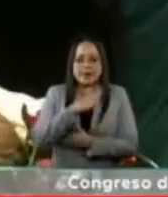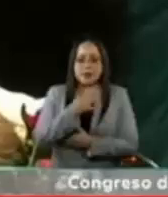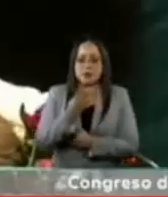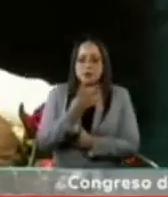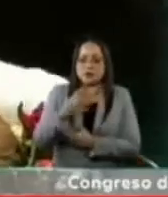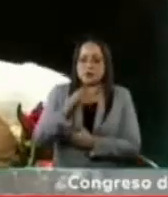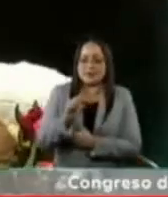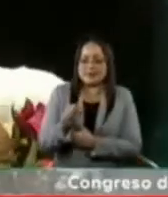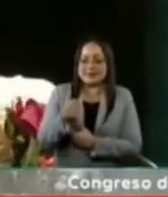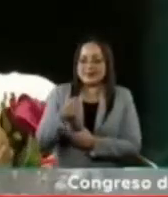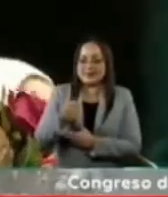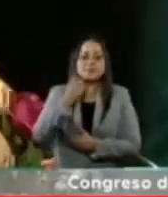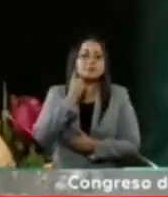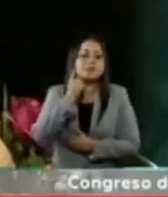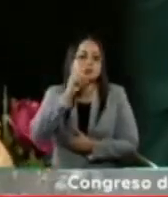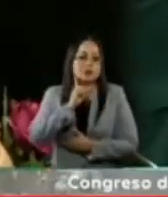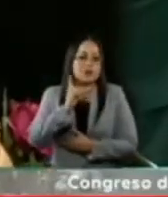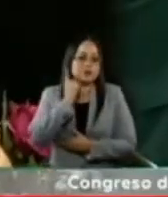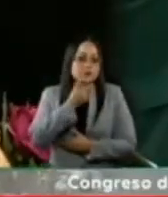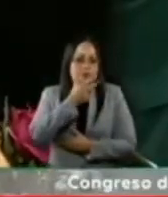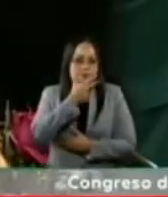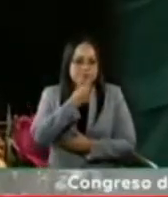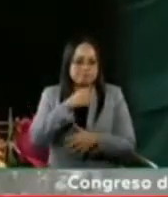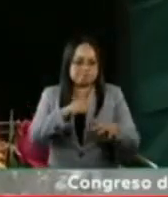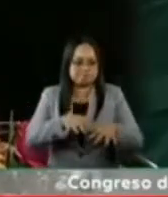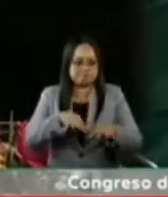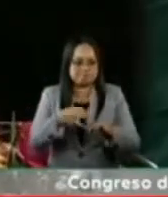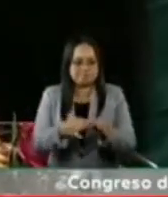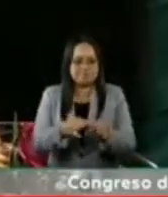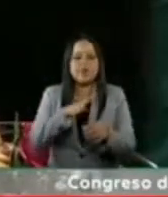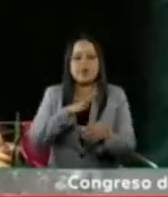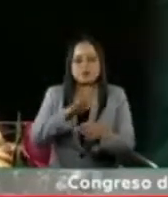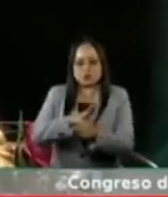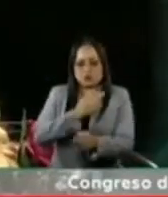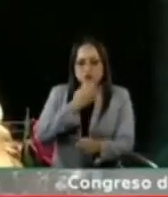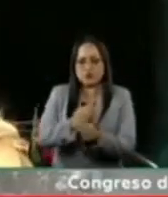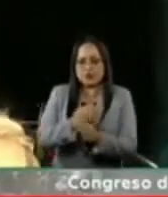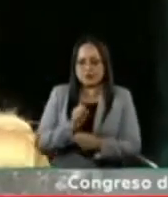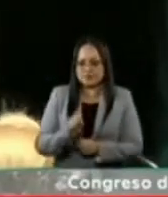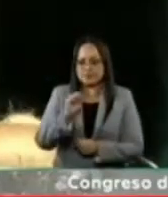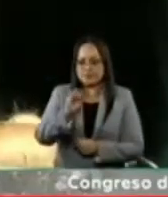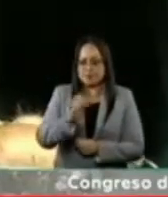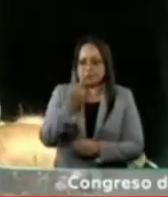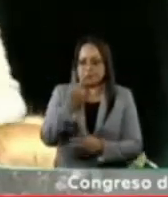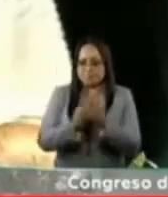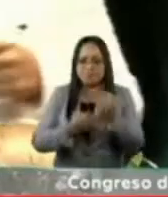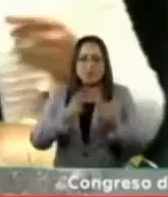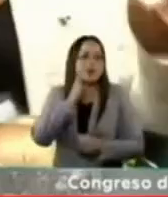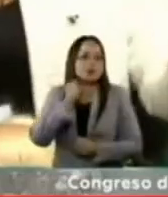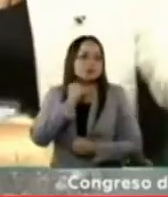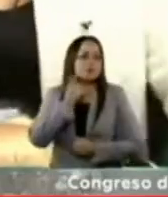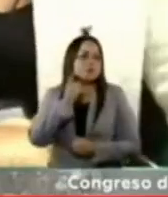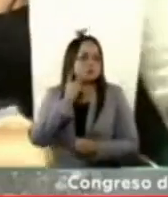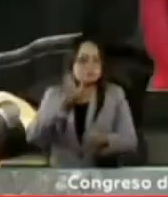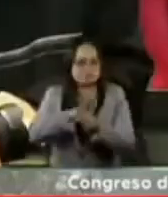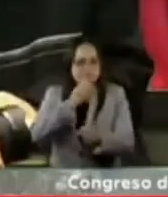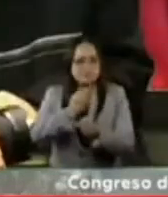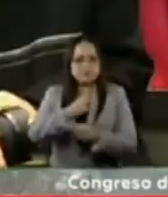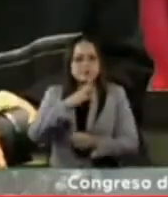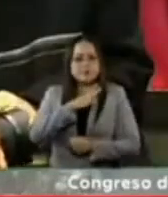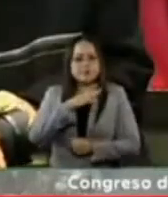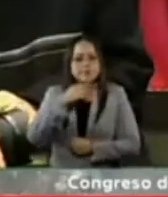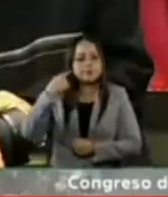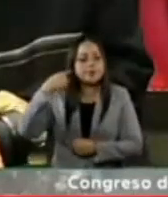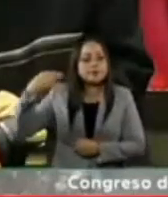Sí, he ido varias veces. Sí. Muy bien. Mi querido Toño, saludo con mucho gusto al maestro Paco Cruz. Estamos